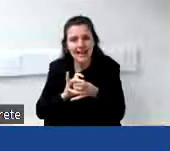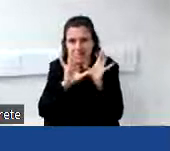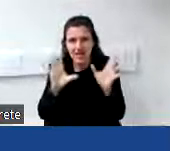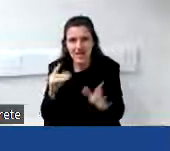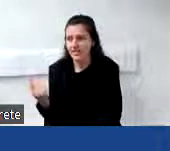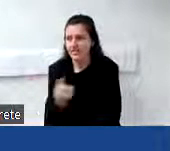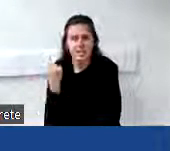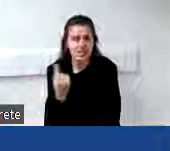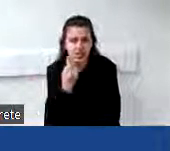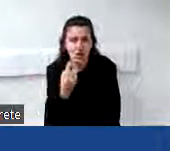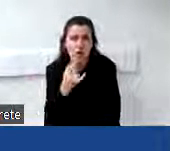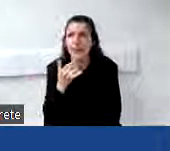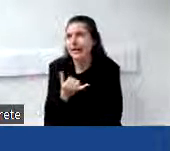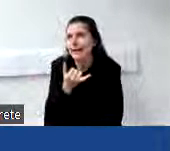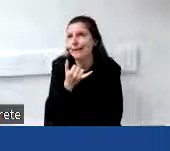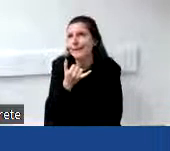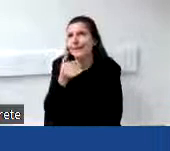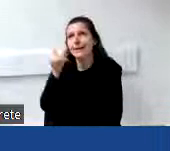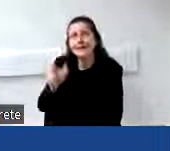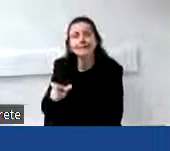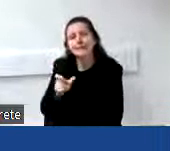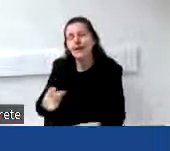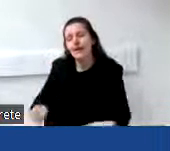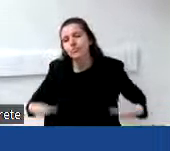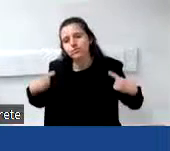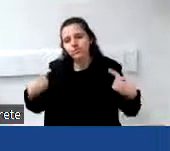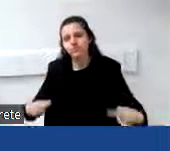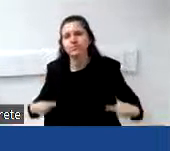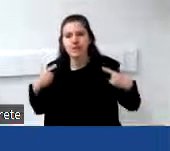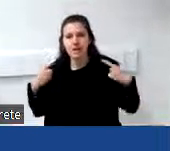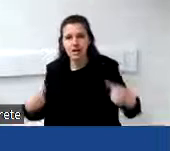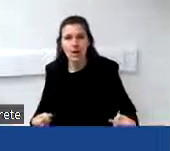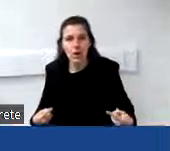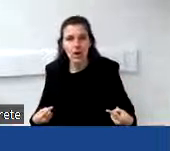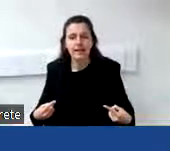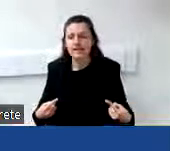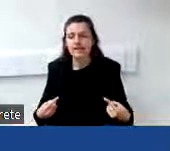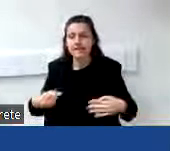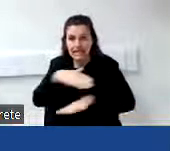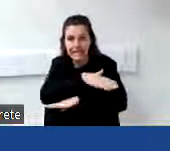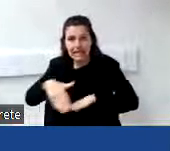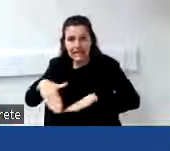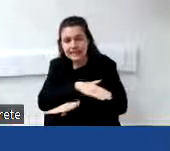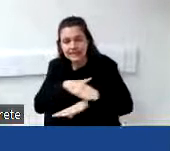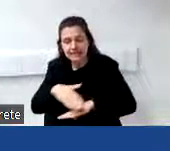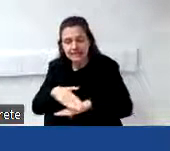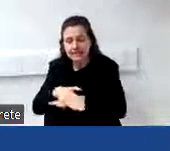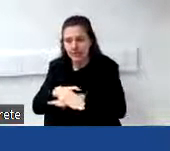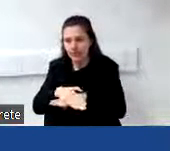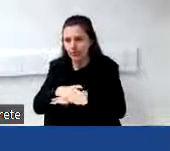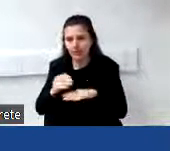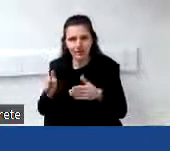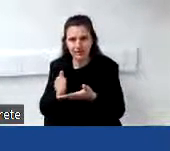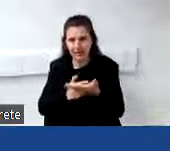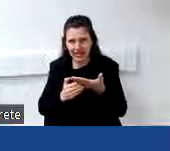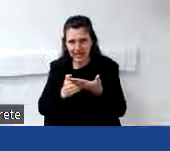persona usuaria de silla de ruedas necesita rebajes de cordón, que son, bueno, aquello que saca el desnivel, digamos, del